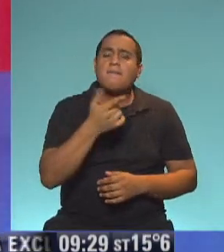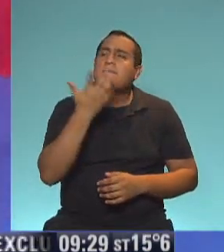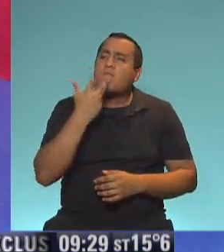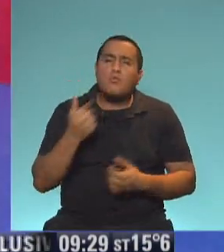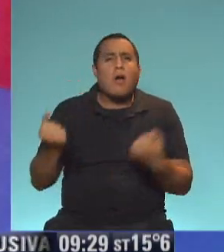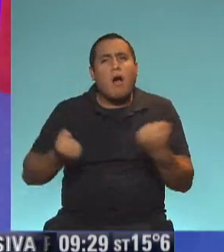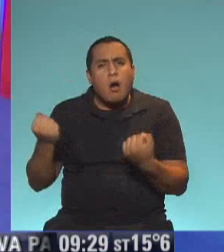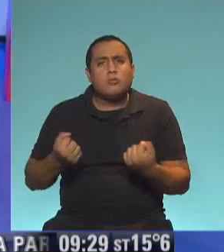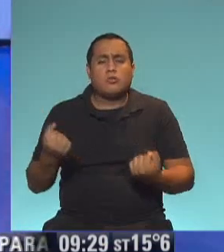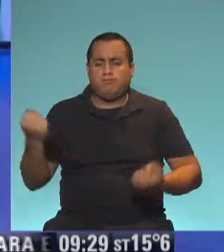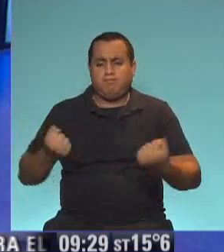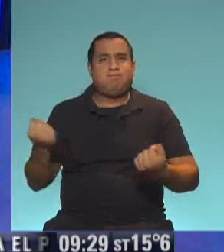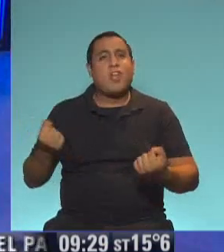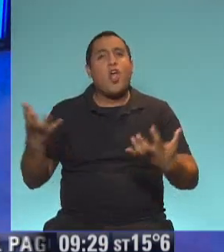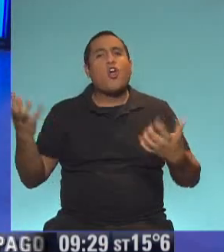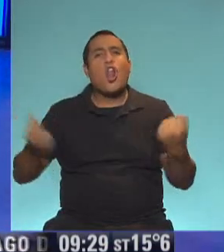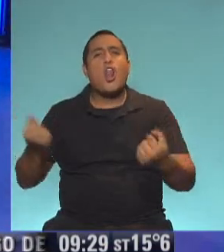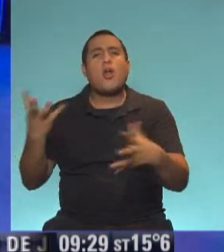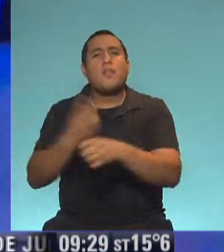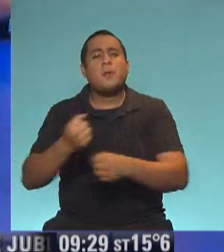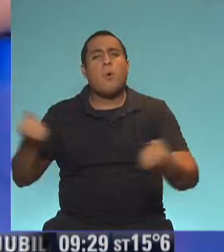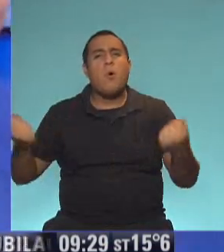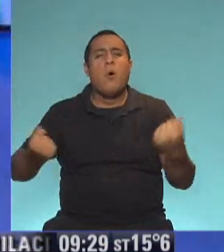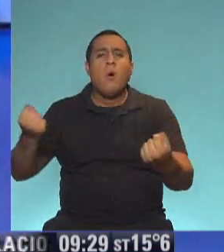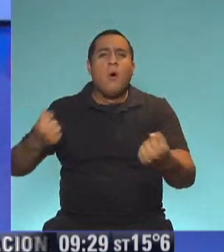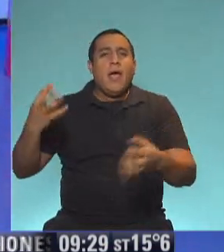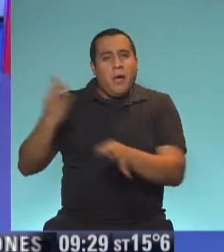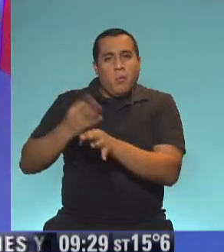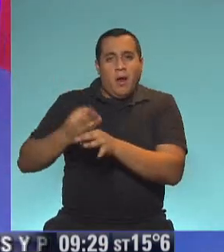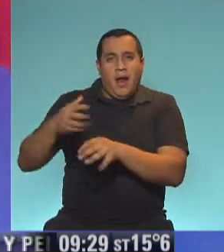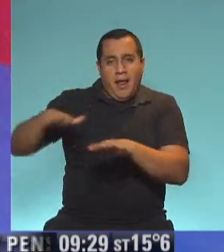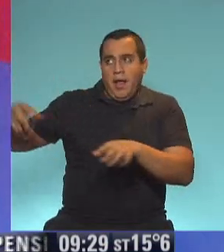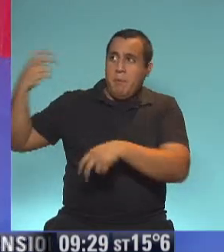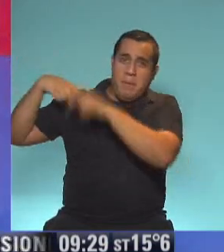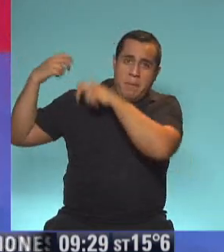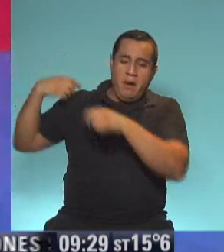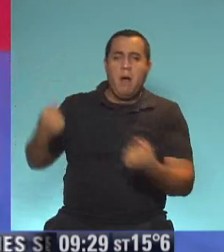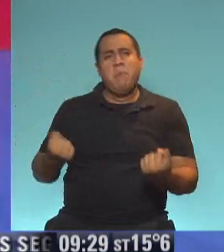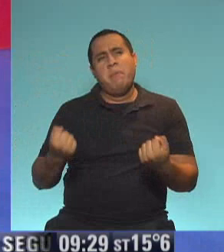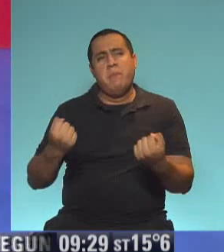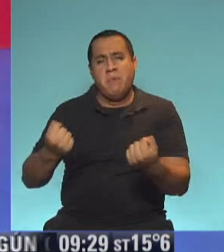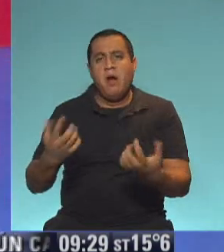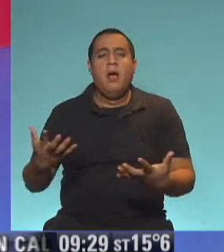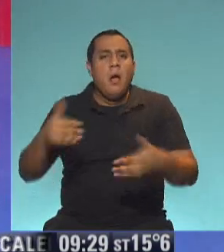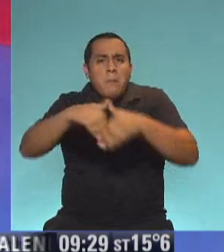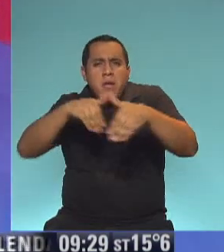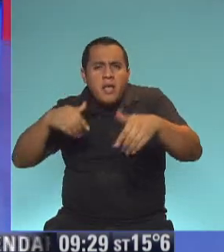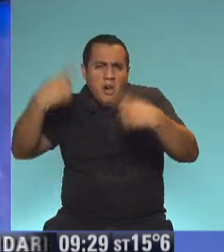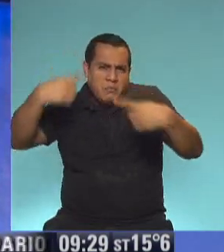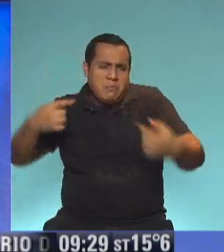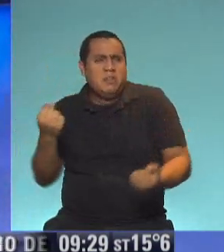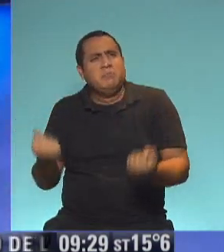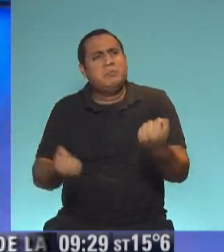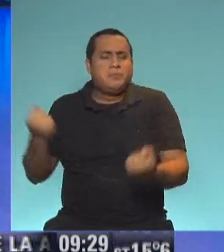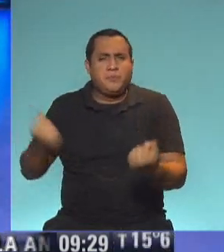fierros. Manejaba escolares, manejaba el colectivo, larga distancia, corta distancia, media distancia, de todo, a ver cómo anda. No sé con quién está pasando